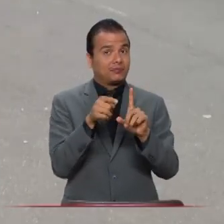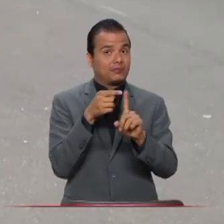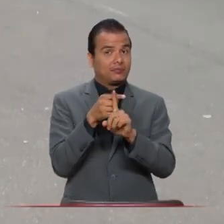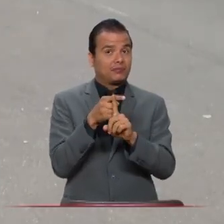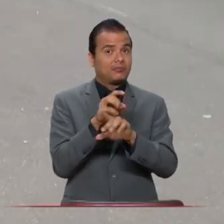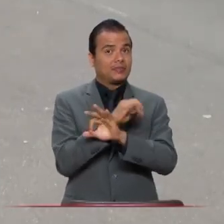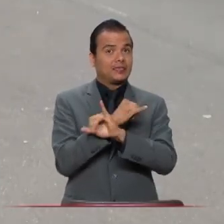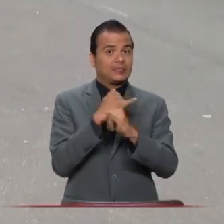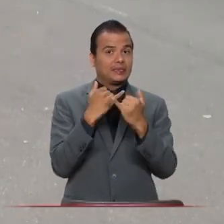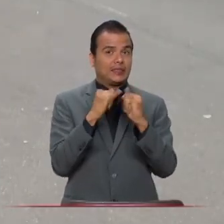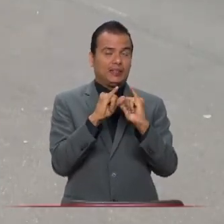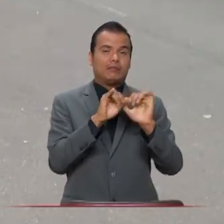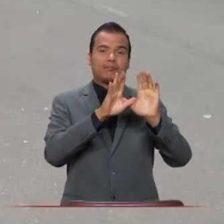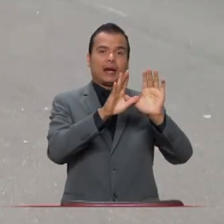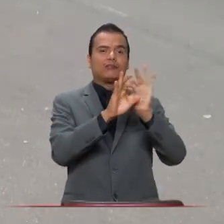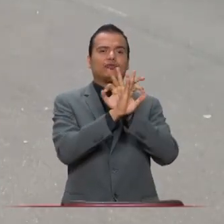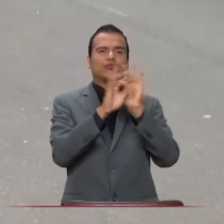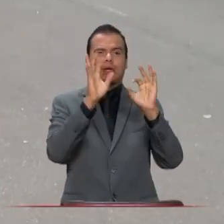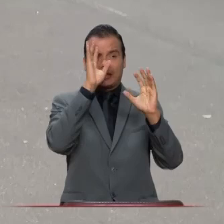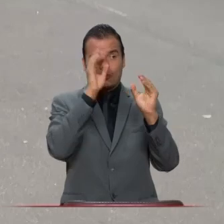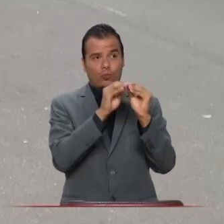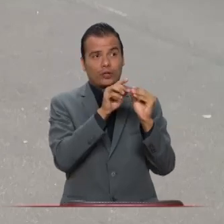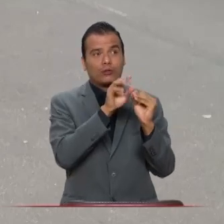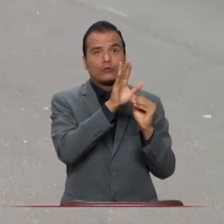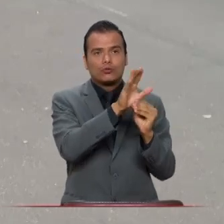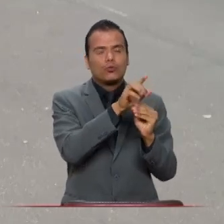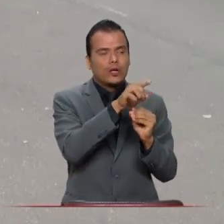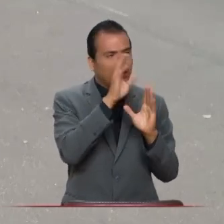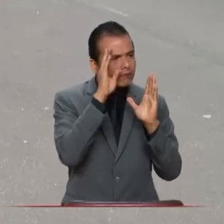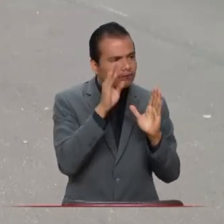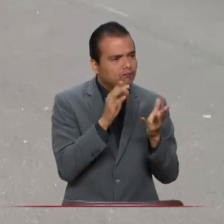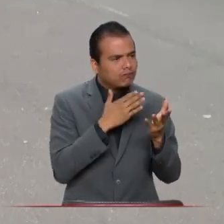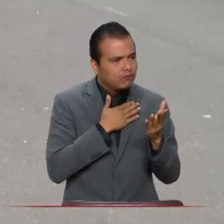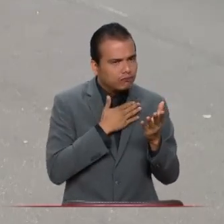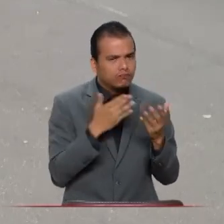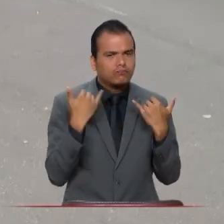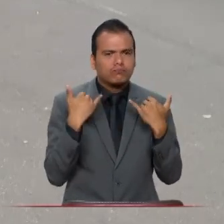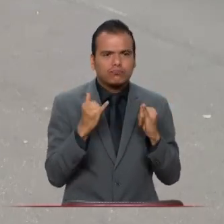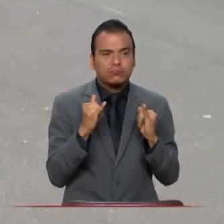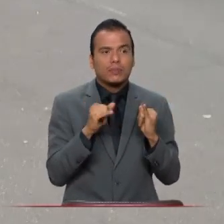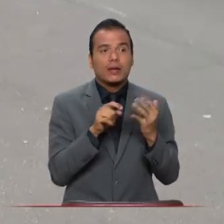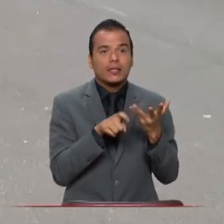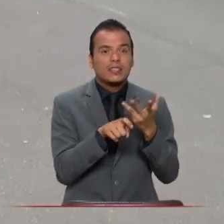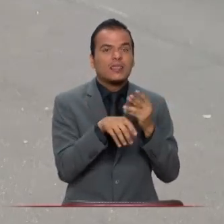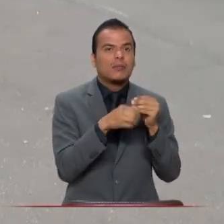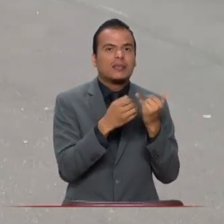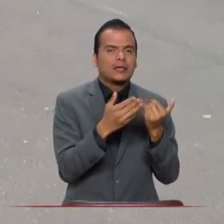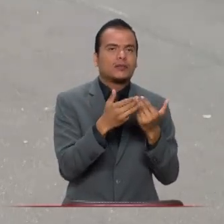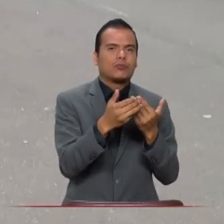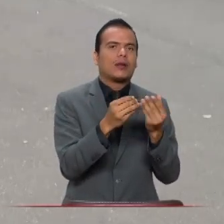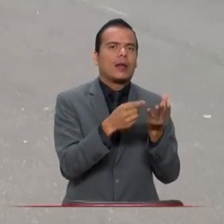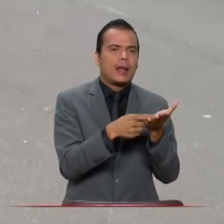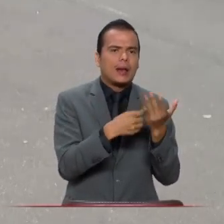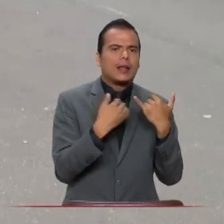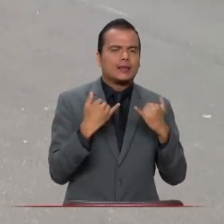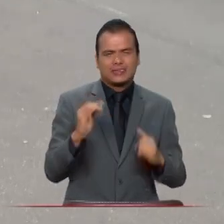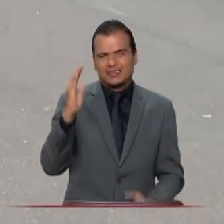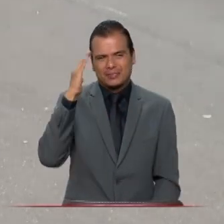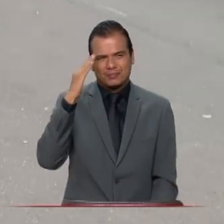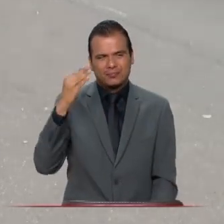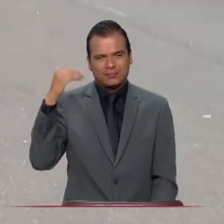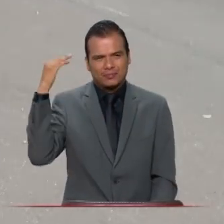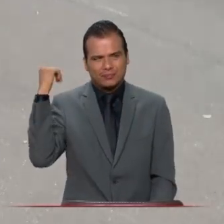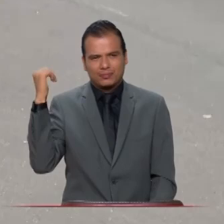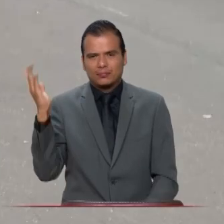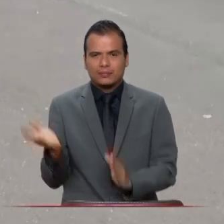levantado este paro. Hay que decir que este acuerdo es sobre los 1.904 pesos